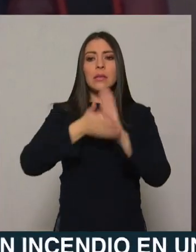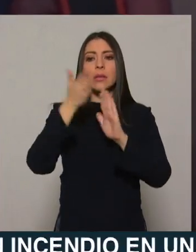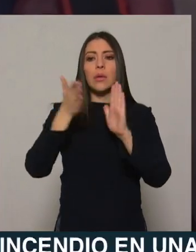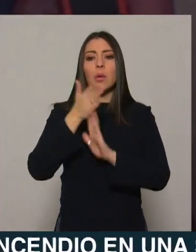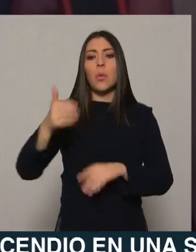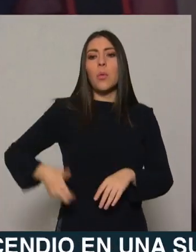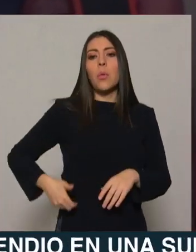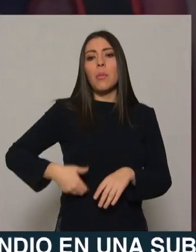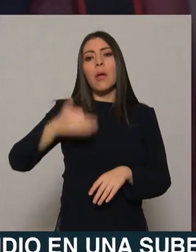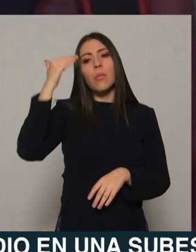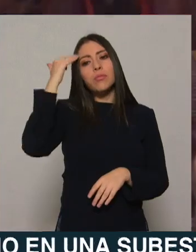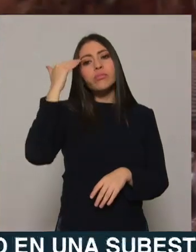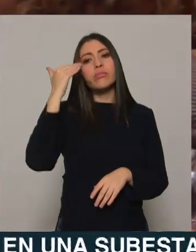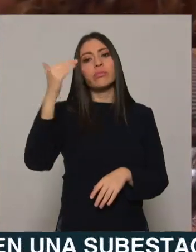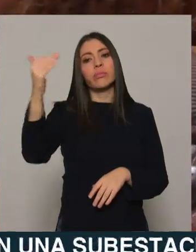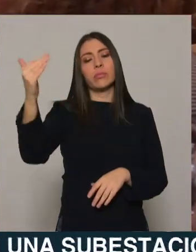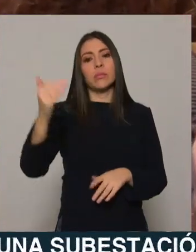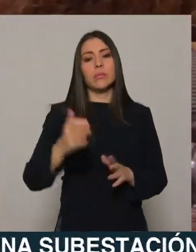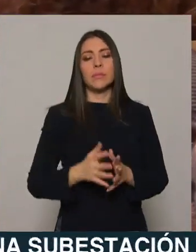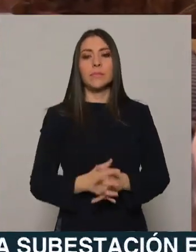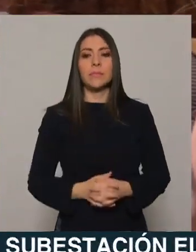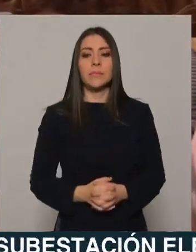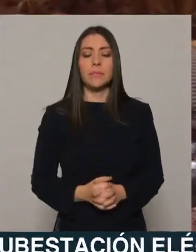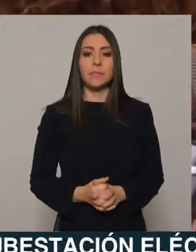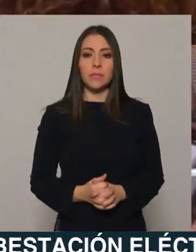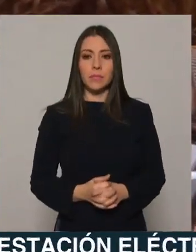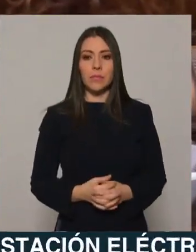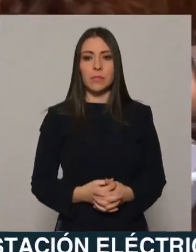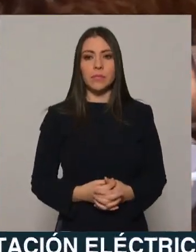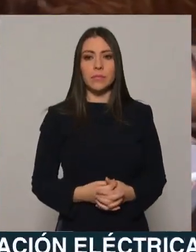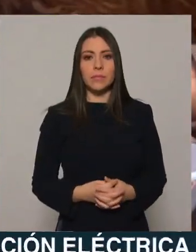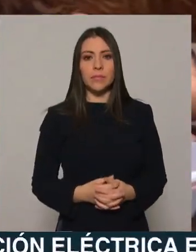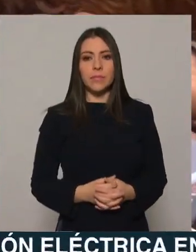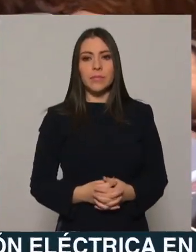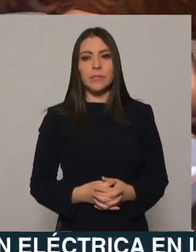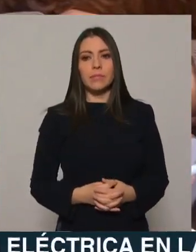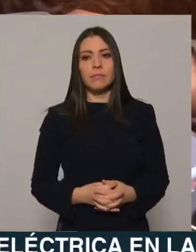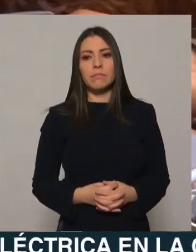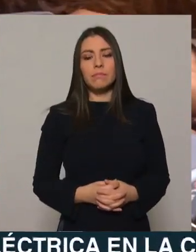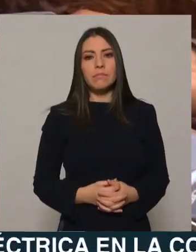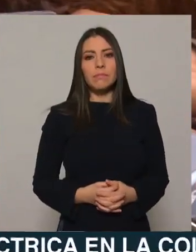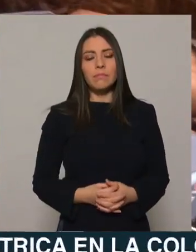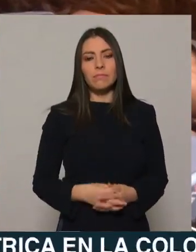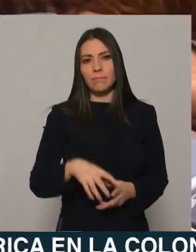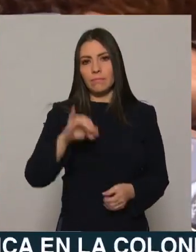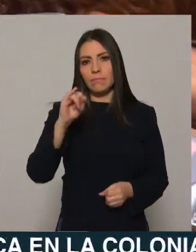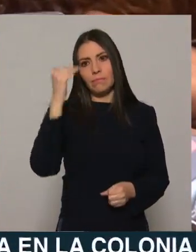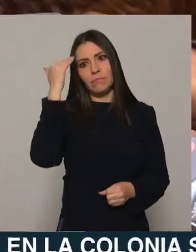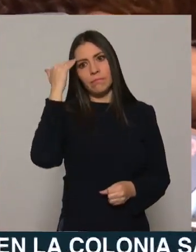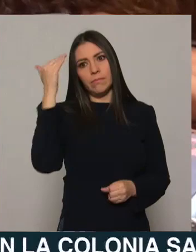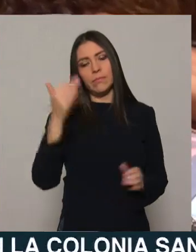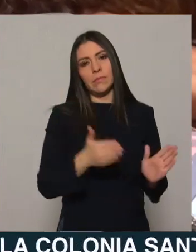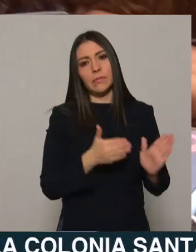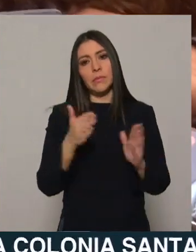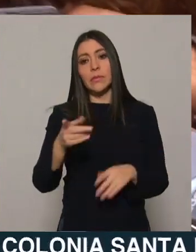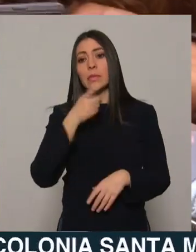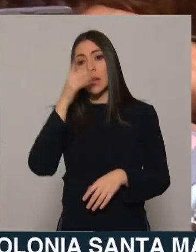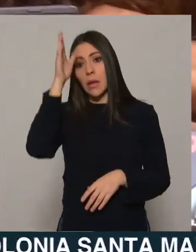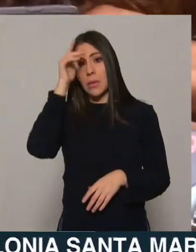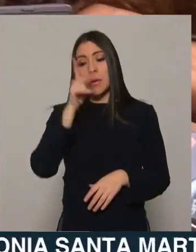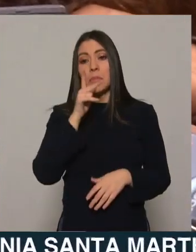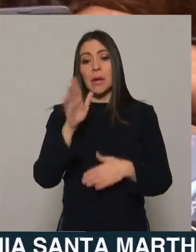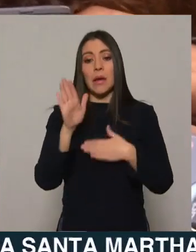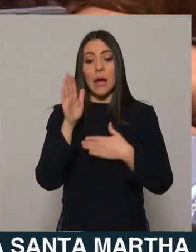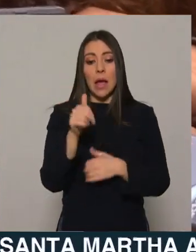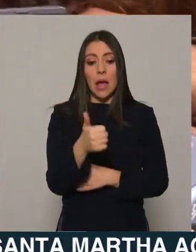del retraso. Sí hay un retraso, ellos se habían comprometido a terminar primero en agosto, después se les dio el